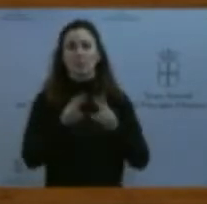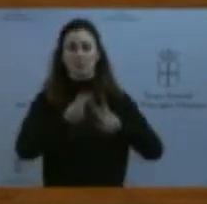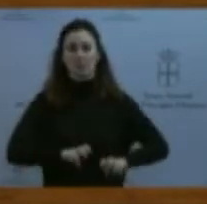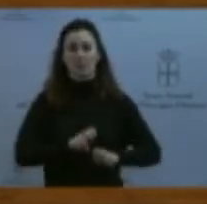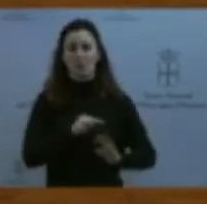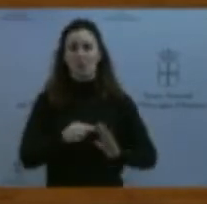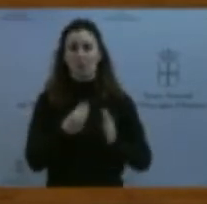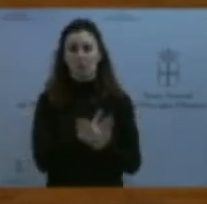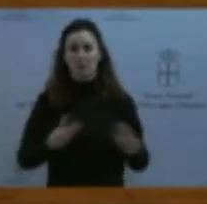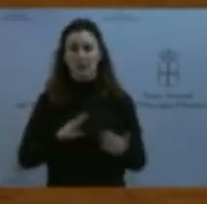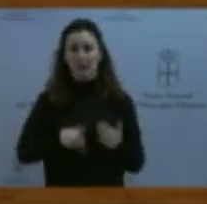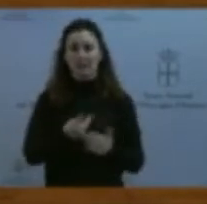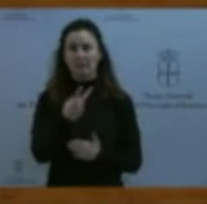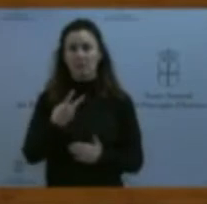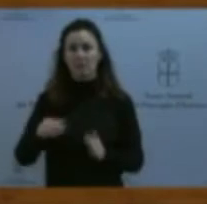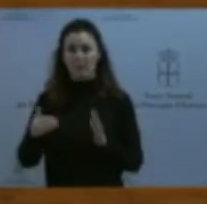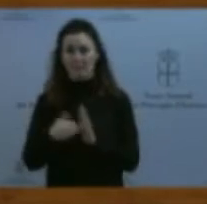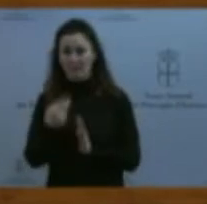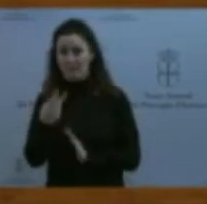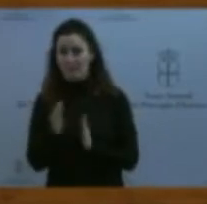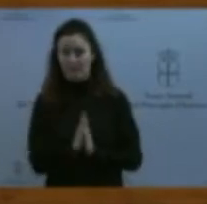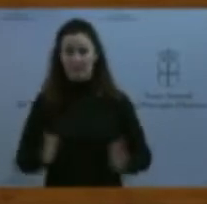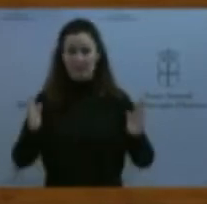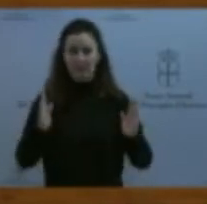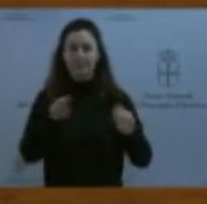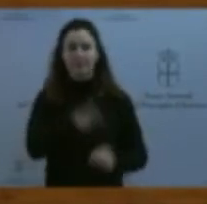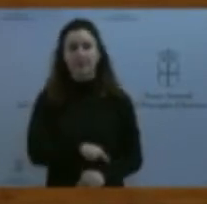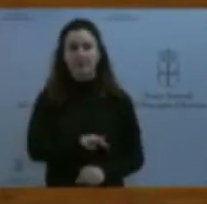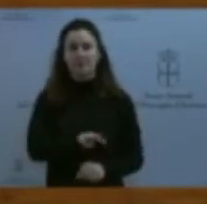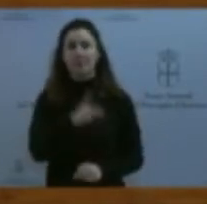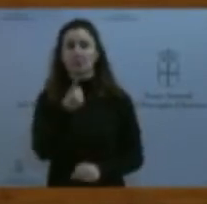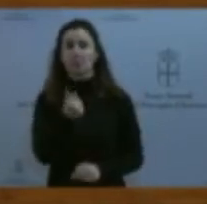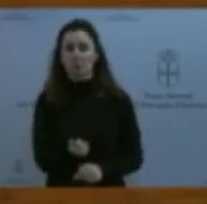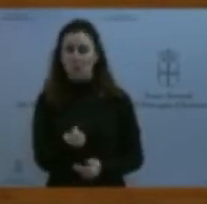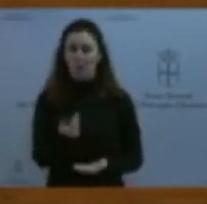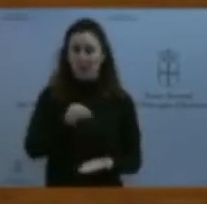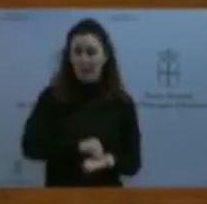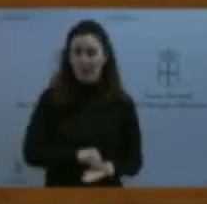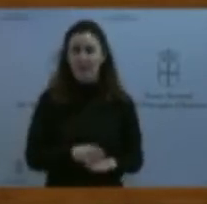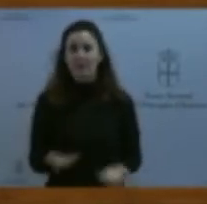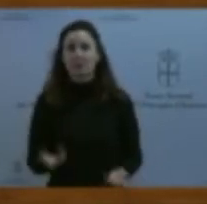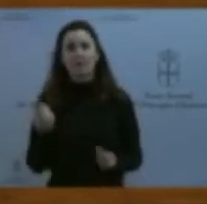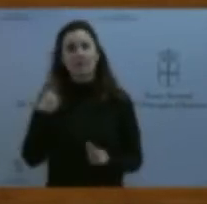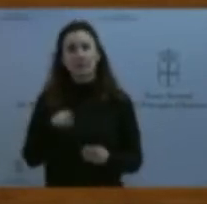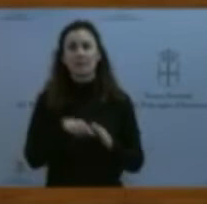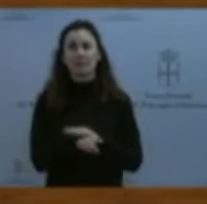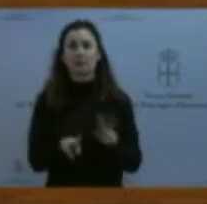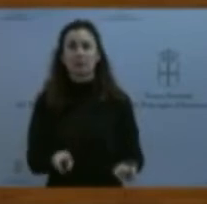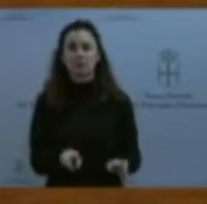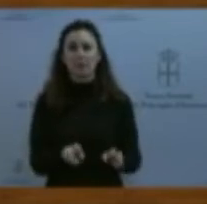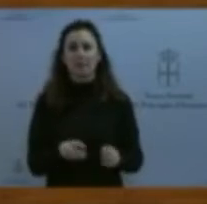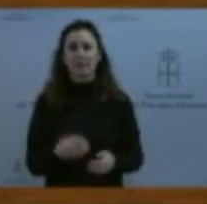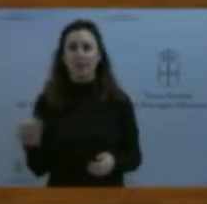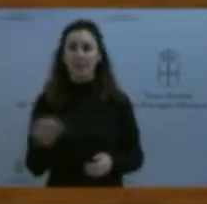se tardó 3 meses y 1 día, teniendo en cuenta que la nueva tramitación incorpora periodos de información